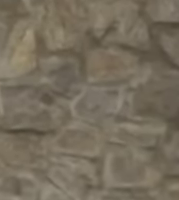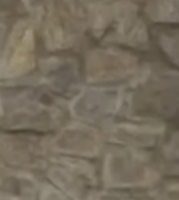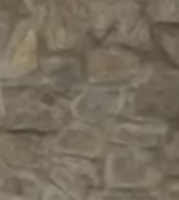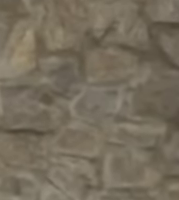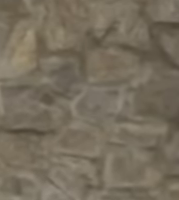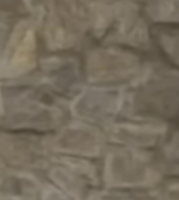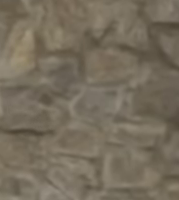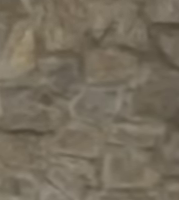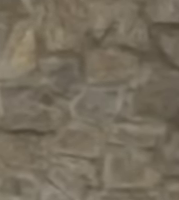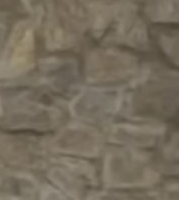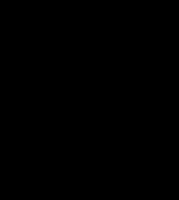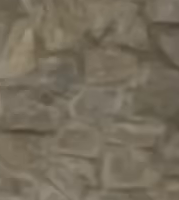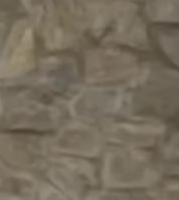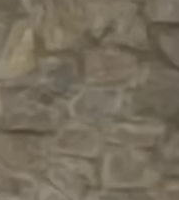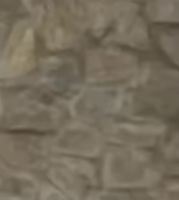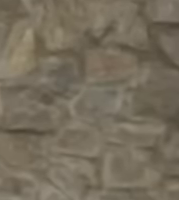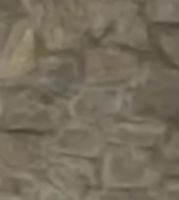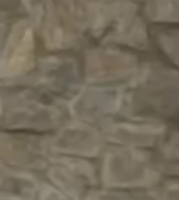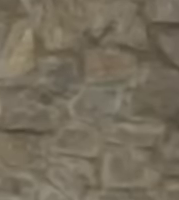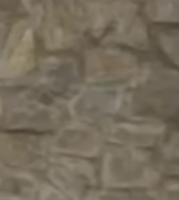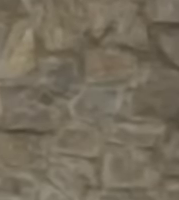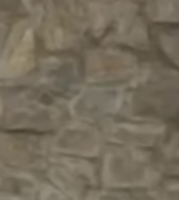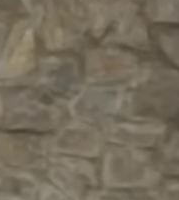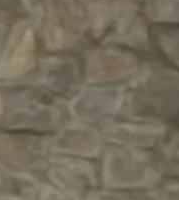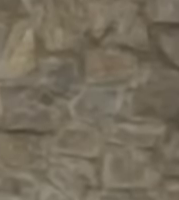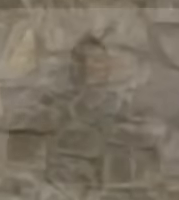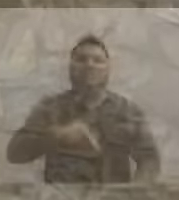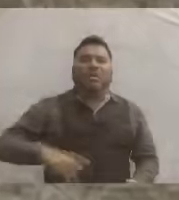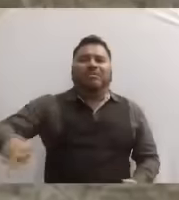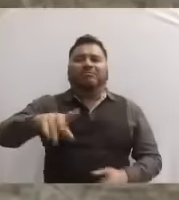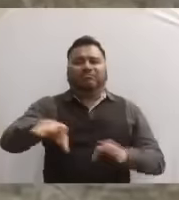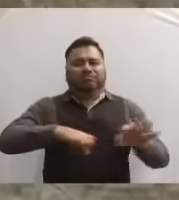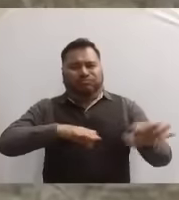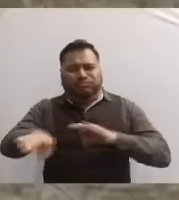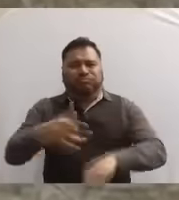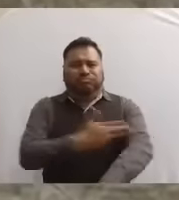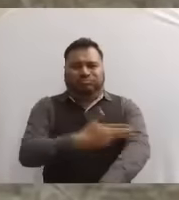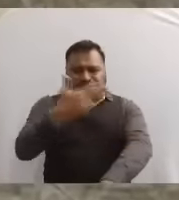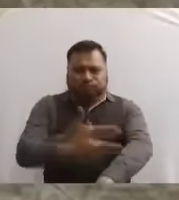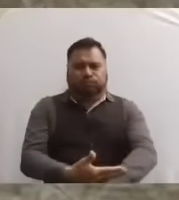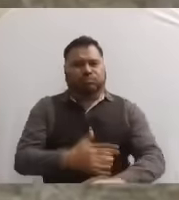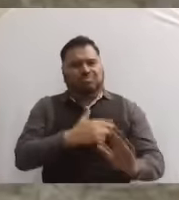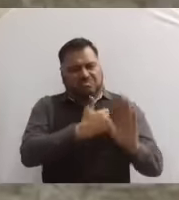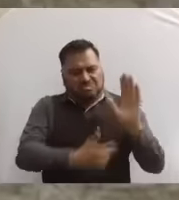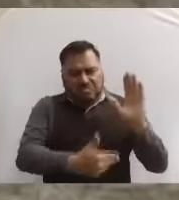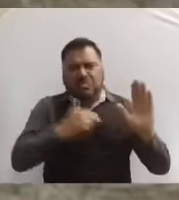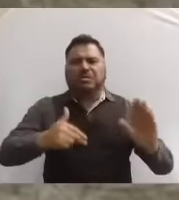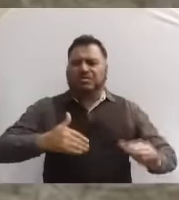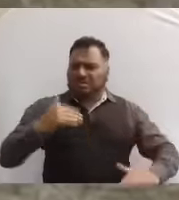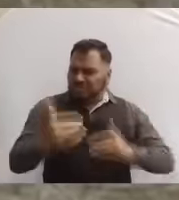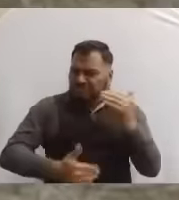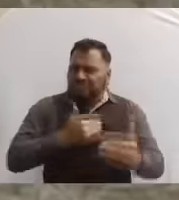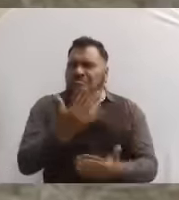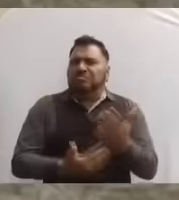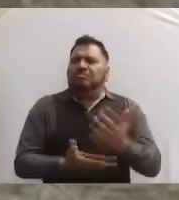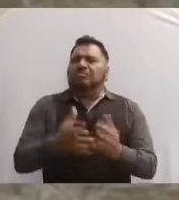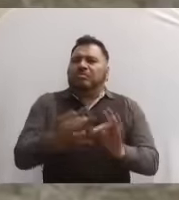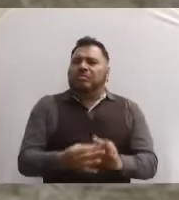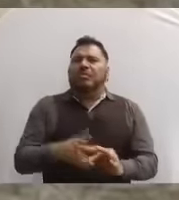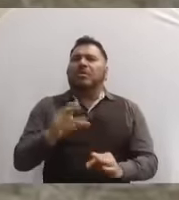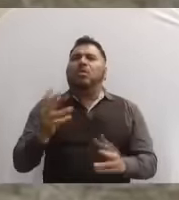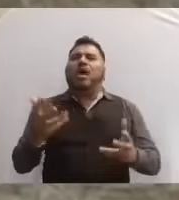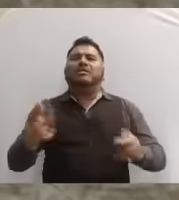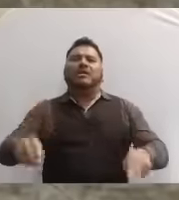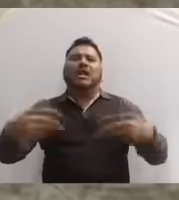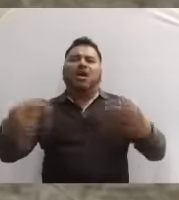güeyes. Pues no, es un pueblo trabajador, honrado, comprometido, consecuente, que no hace negocios